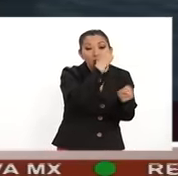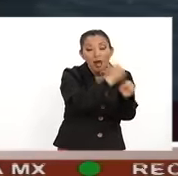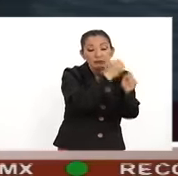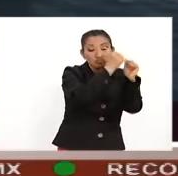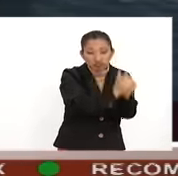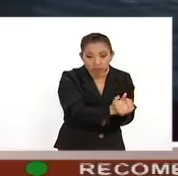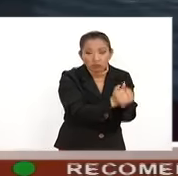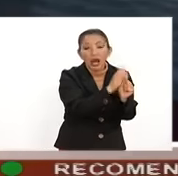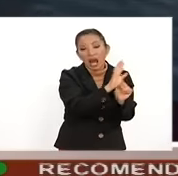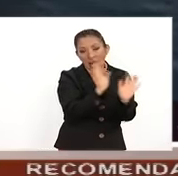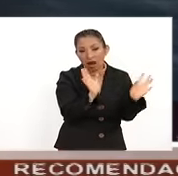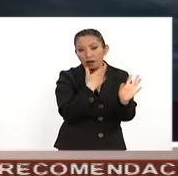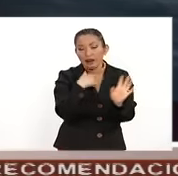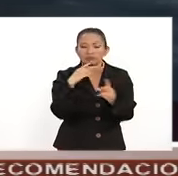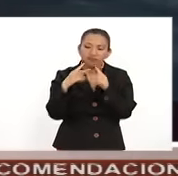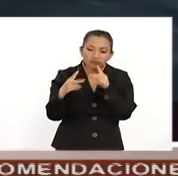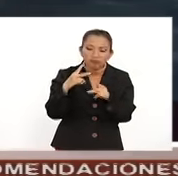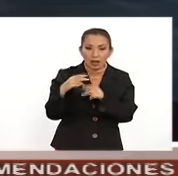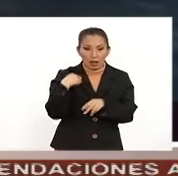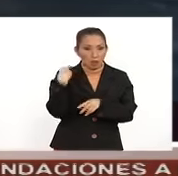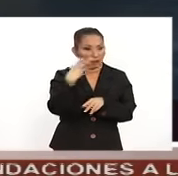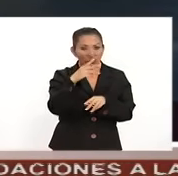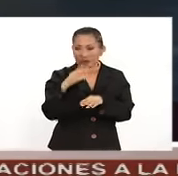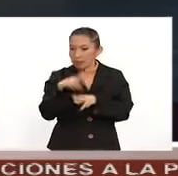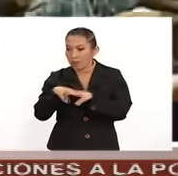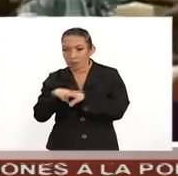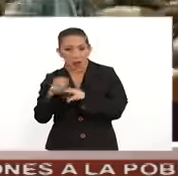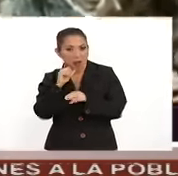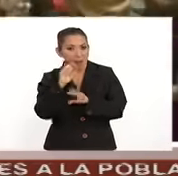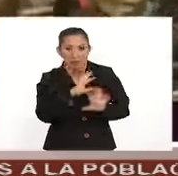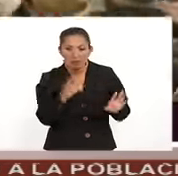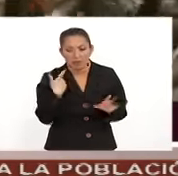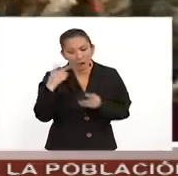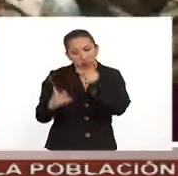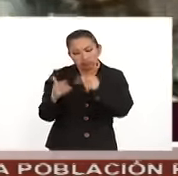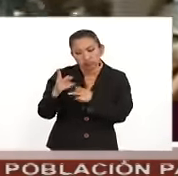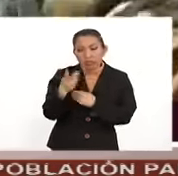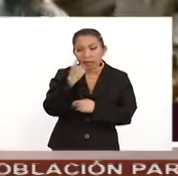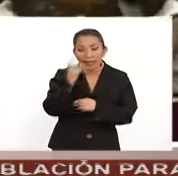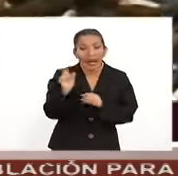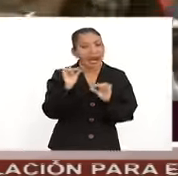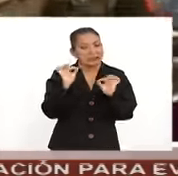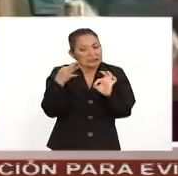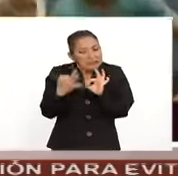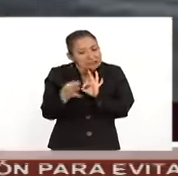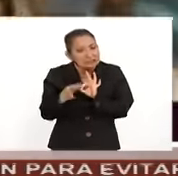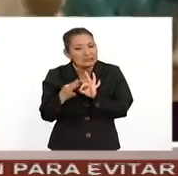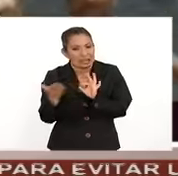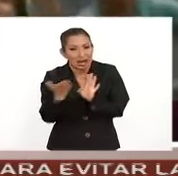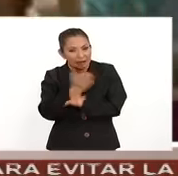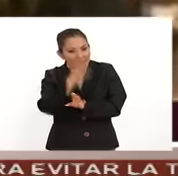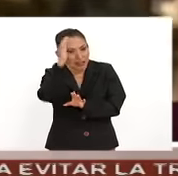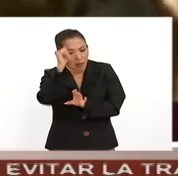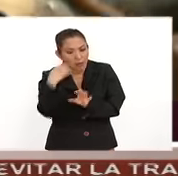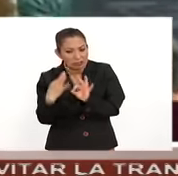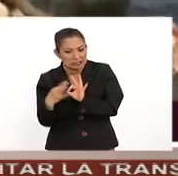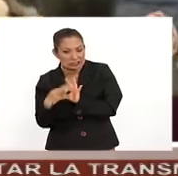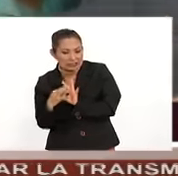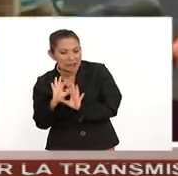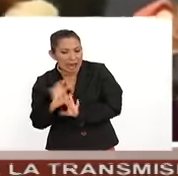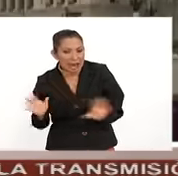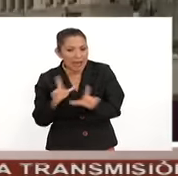una representación diplomática ni en Washington ni en La Habana. Entonces esto nos habla de que se están concretando esas ideas que